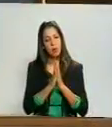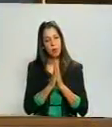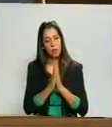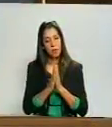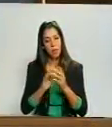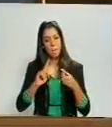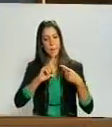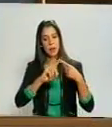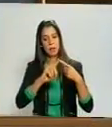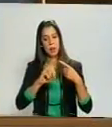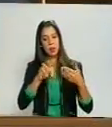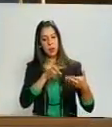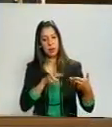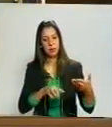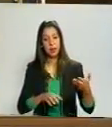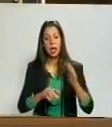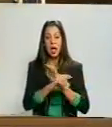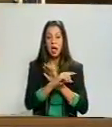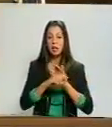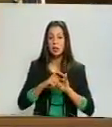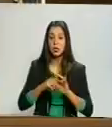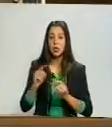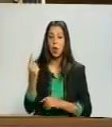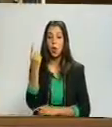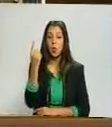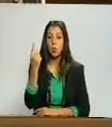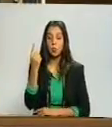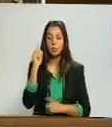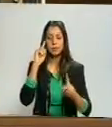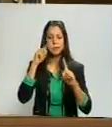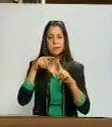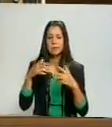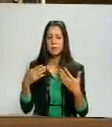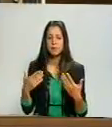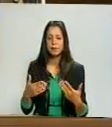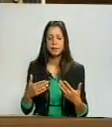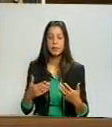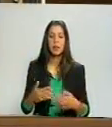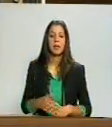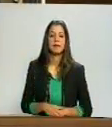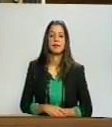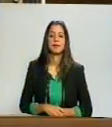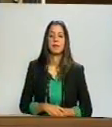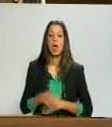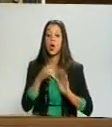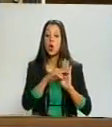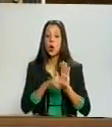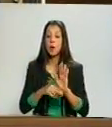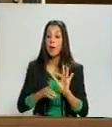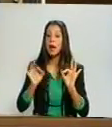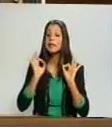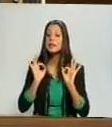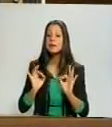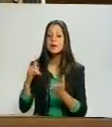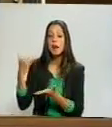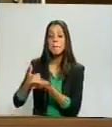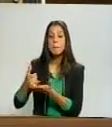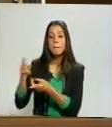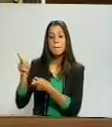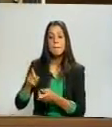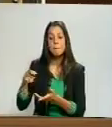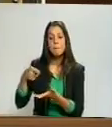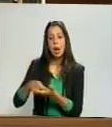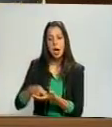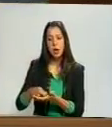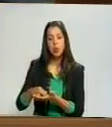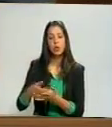primero. Artículo primero, objeto. Se establece un régimen especial tributario en materia